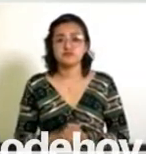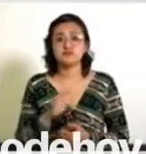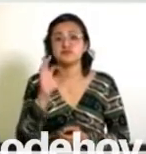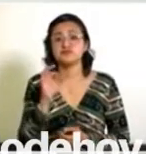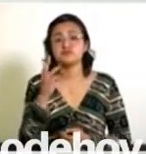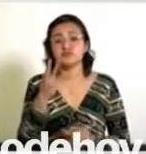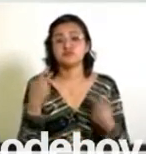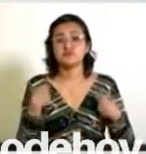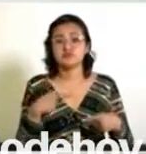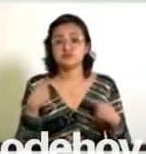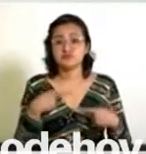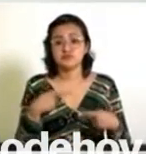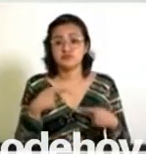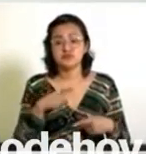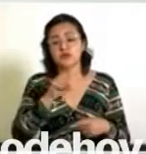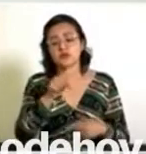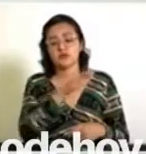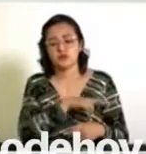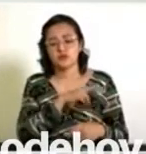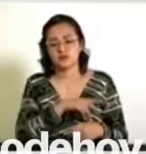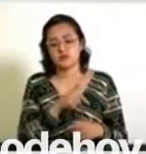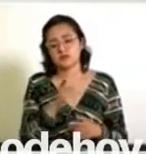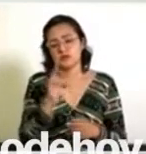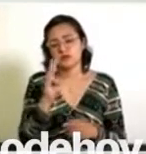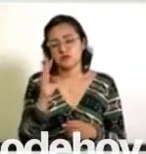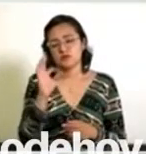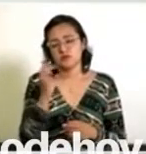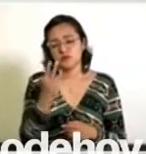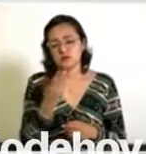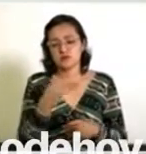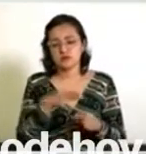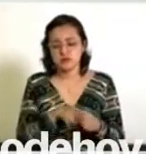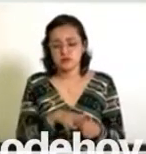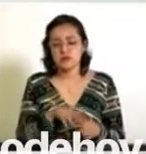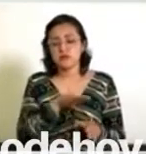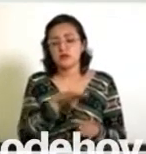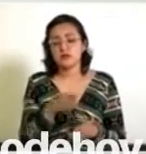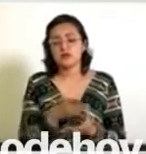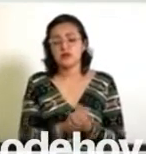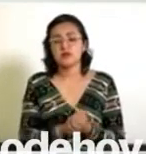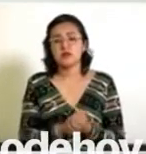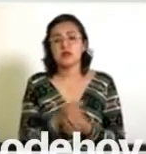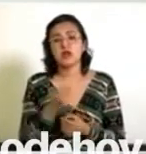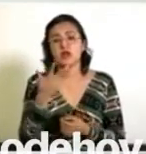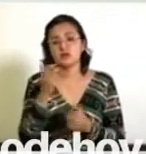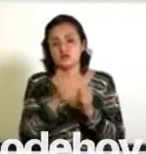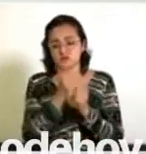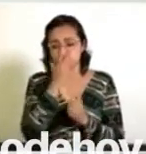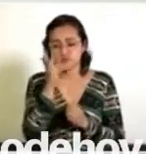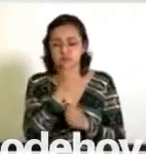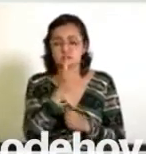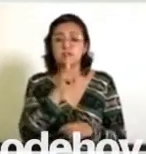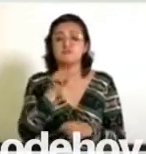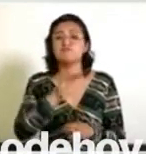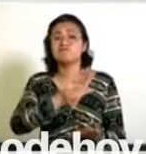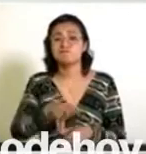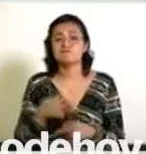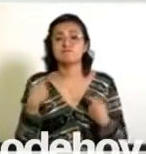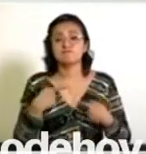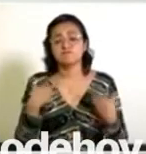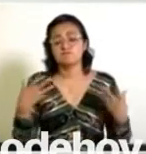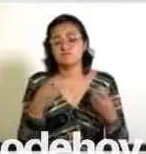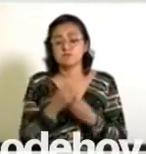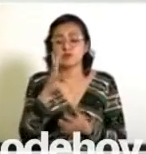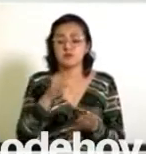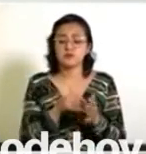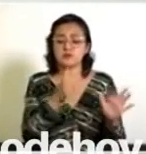43 pacientes y 8 con ventilación mecánica. En lo que respecta lamentablemente a las defunciones, tenemos un acumulado de